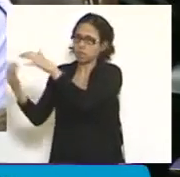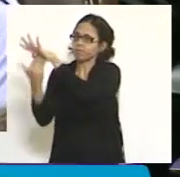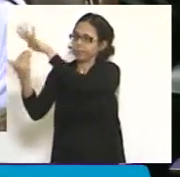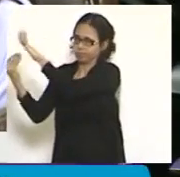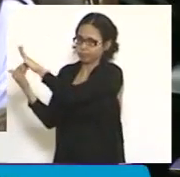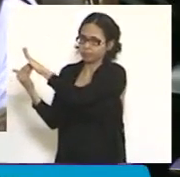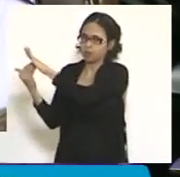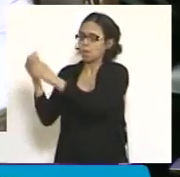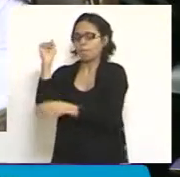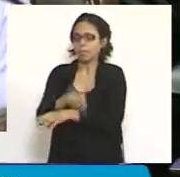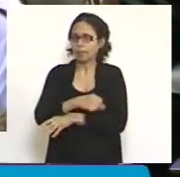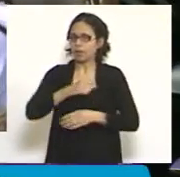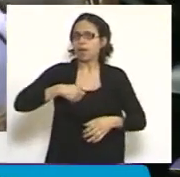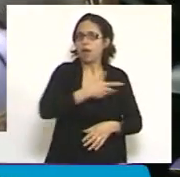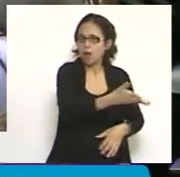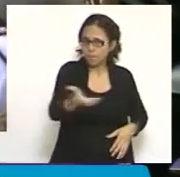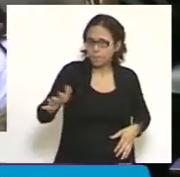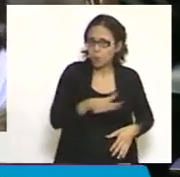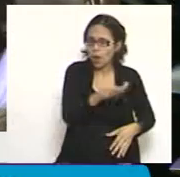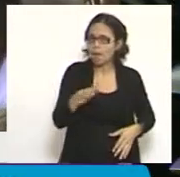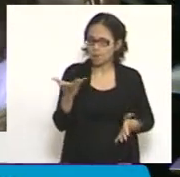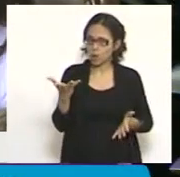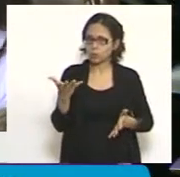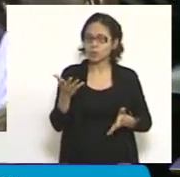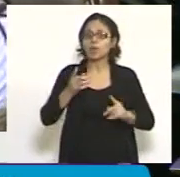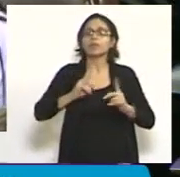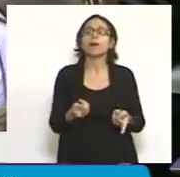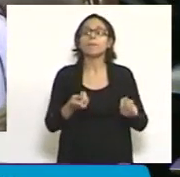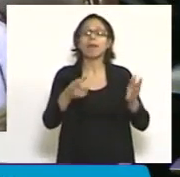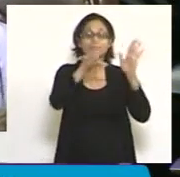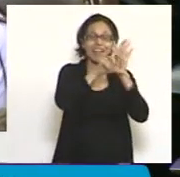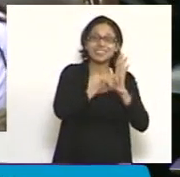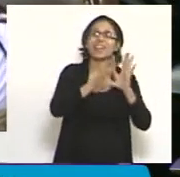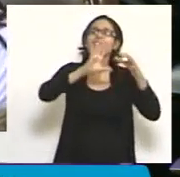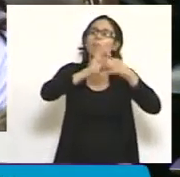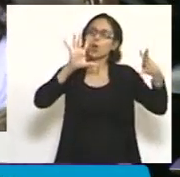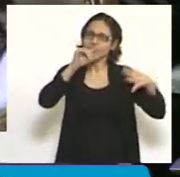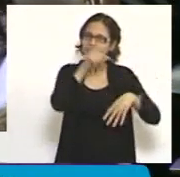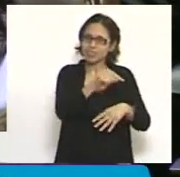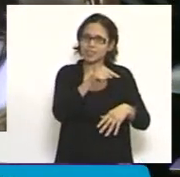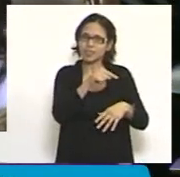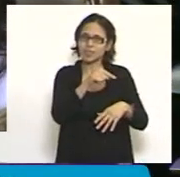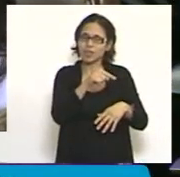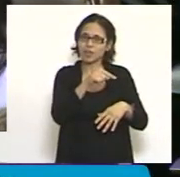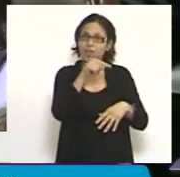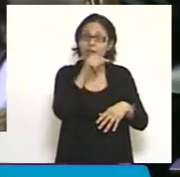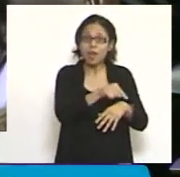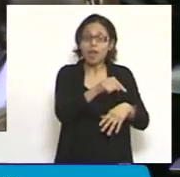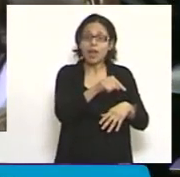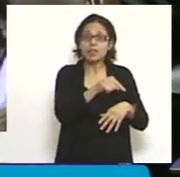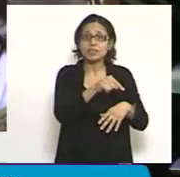populares. Dimos la lucha de las leyes de democratización, sin causa,